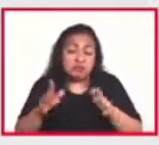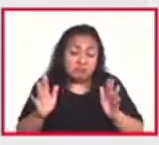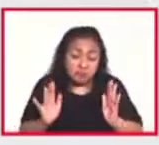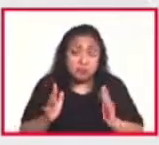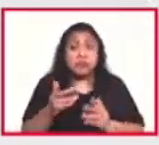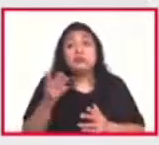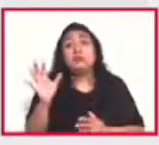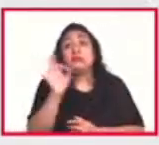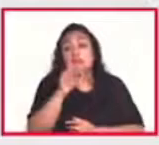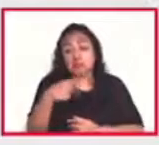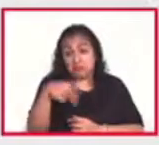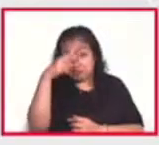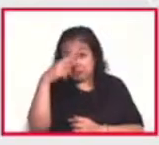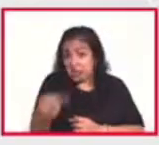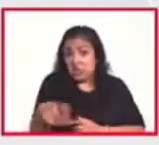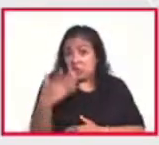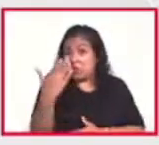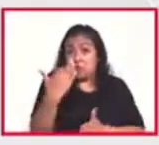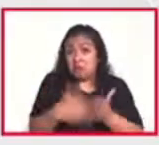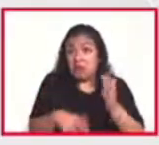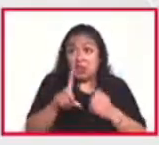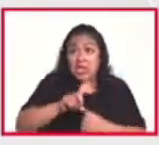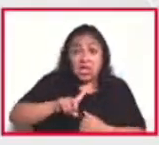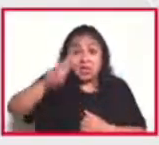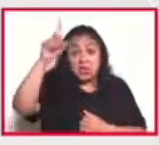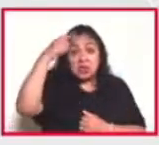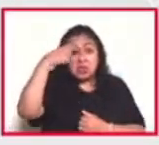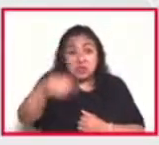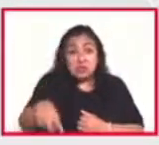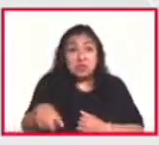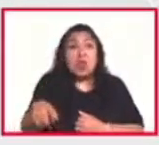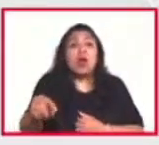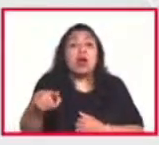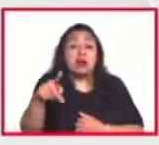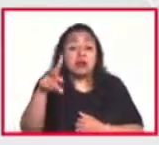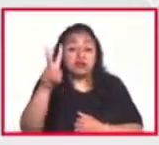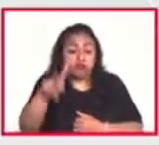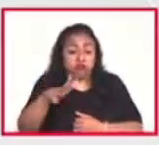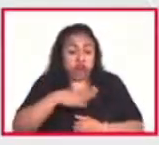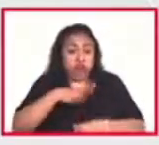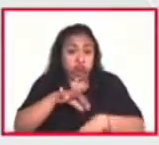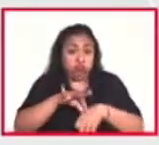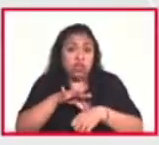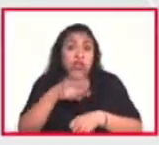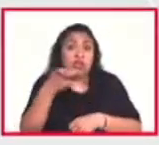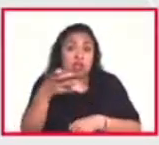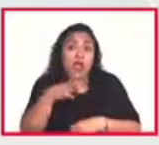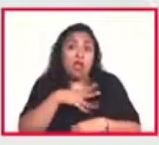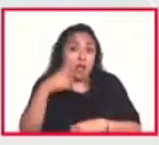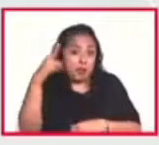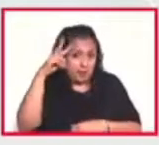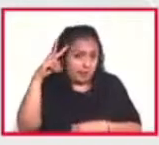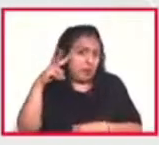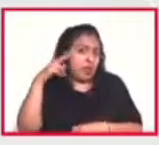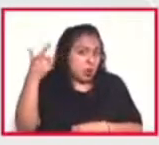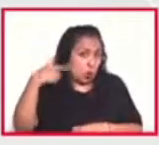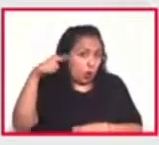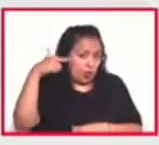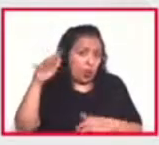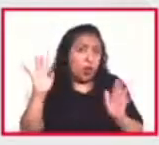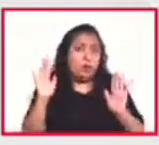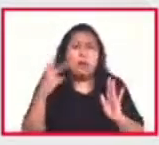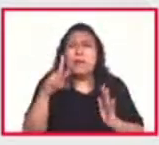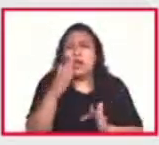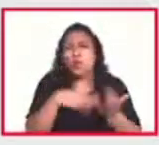Parece que en México no nos hacen falta dioses para llevar a cuestas nuestra realidad. Para eso tenemos a la Virgen de Guadalupe. Pero para todo lo